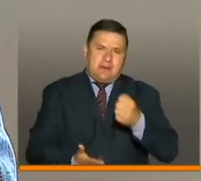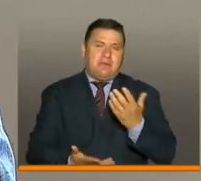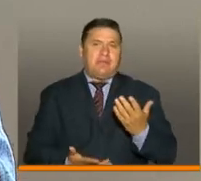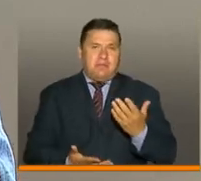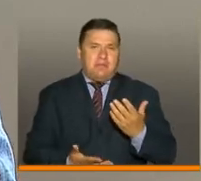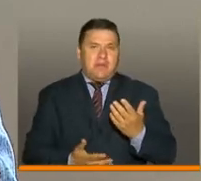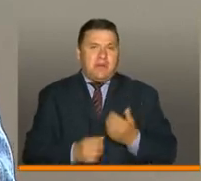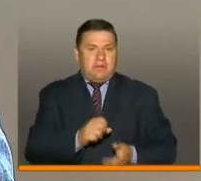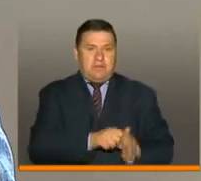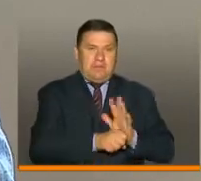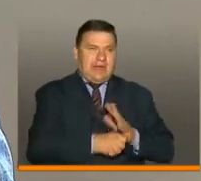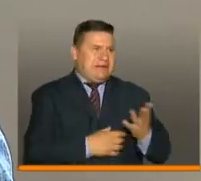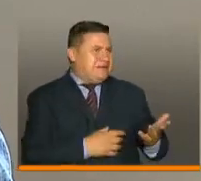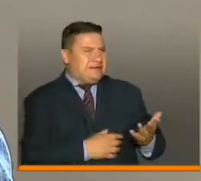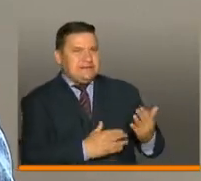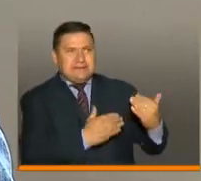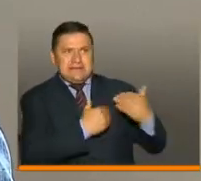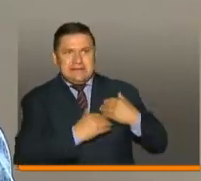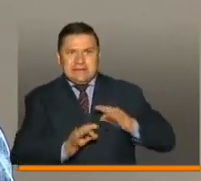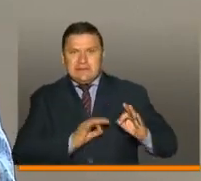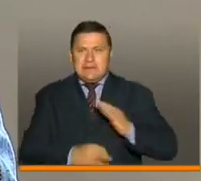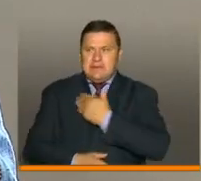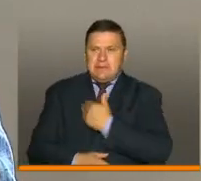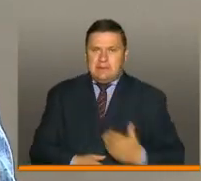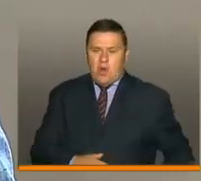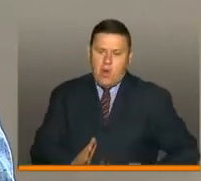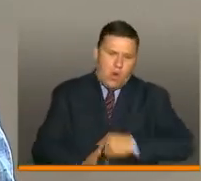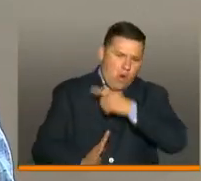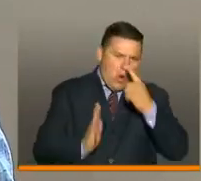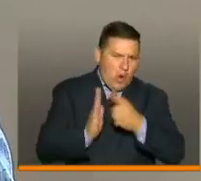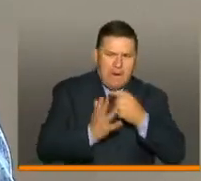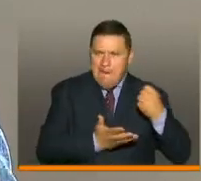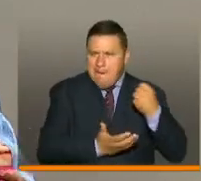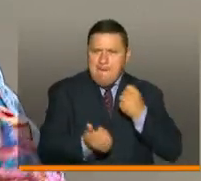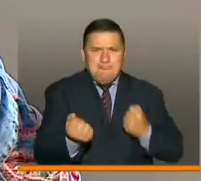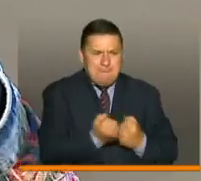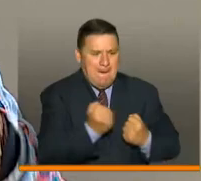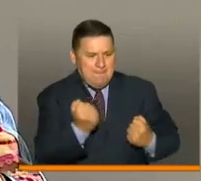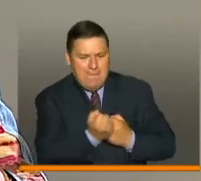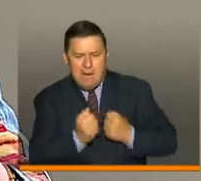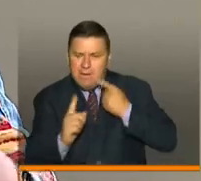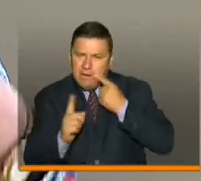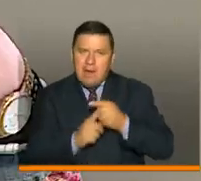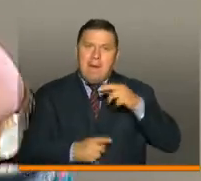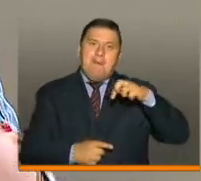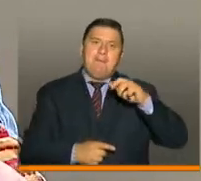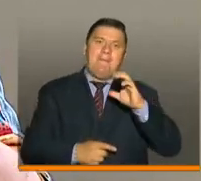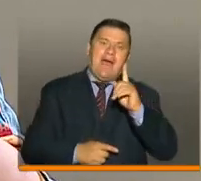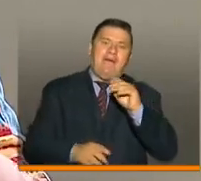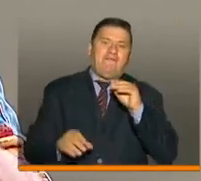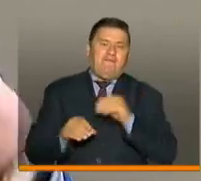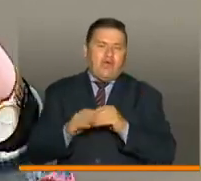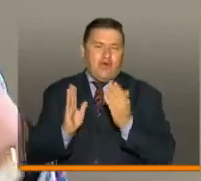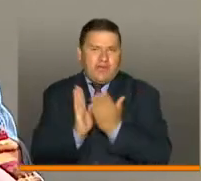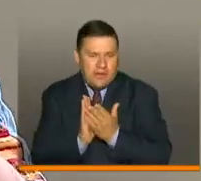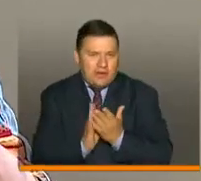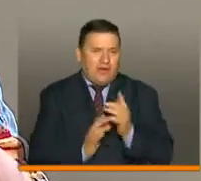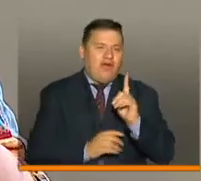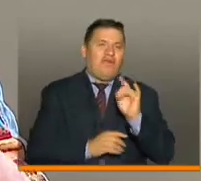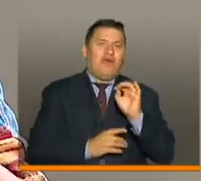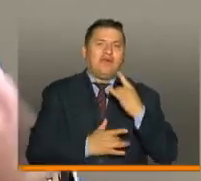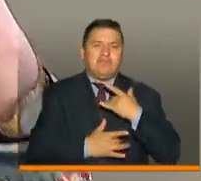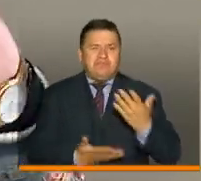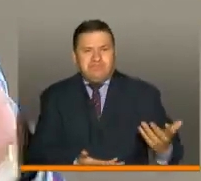con la pandemia, una total responsabilidad del presidente, apoyando con recursos adicionales al PAE, a los fondos educativos, al Fondo